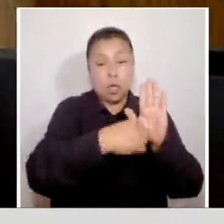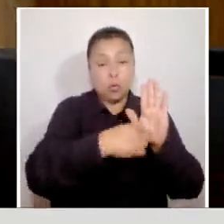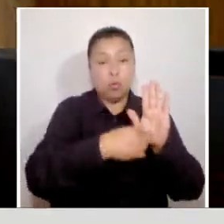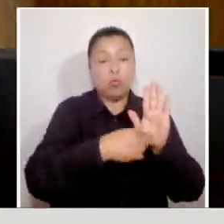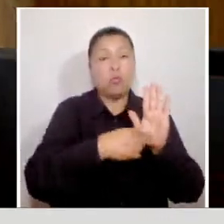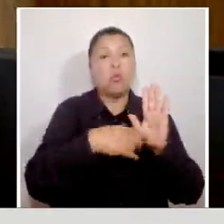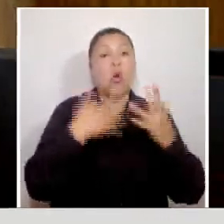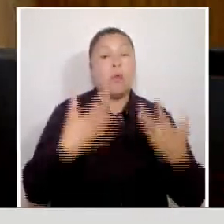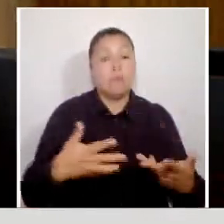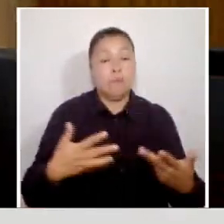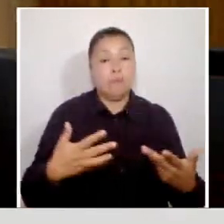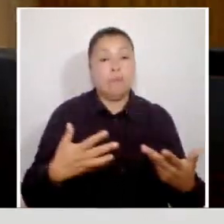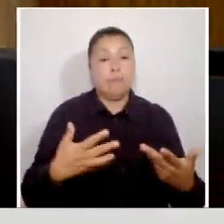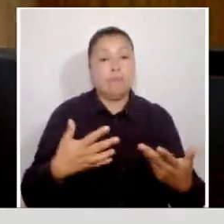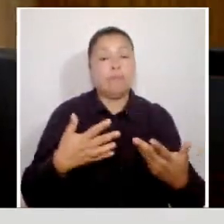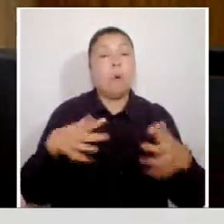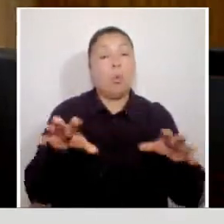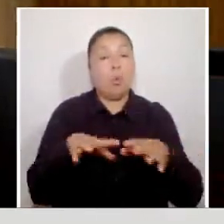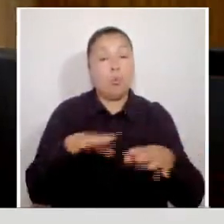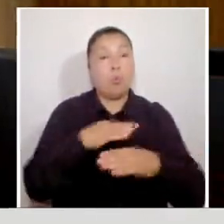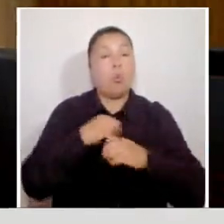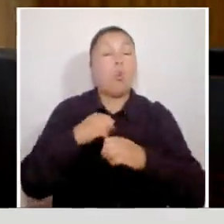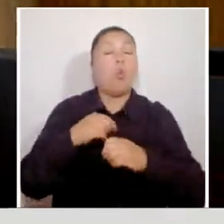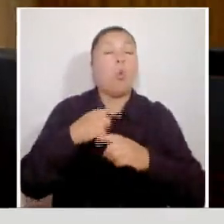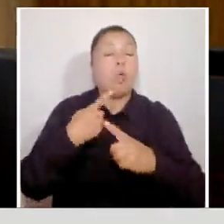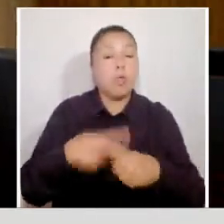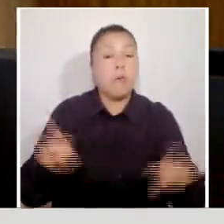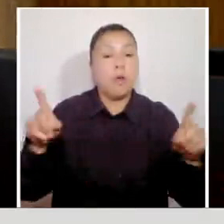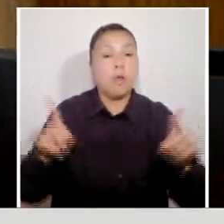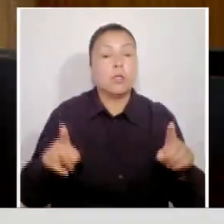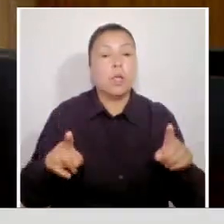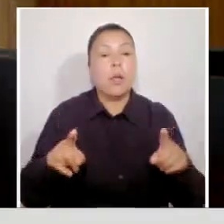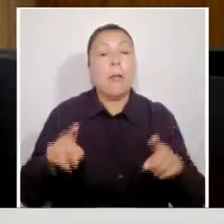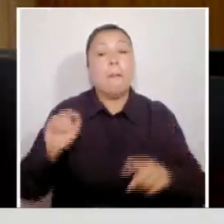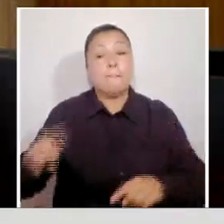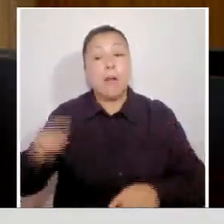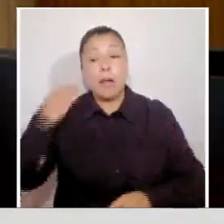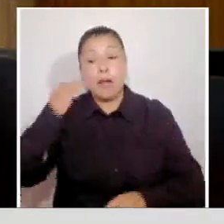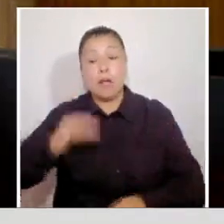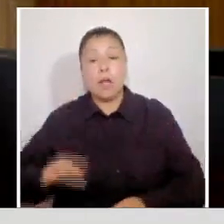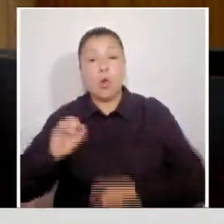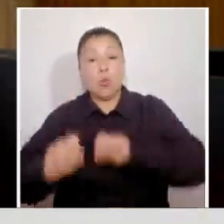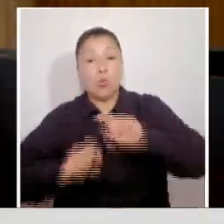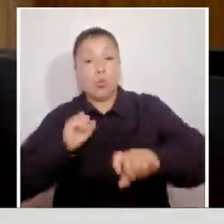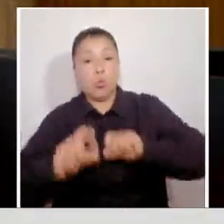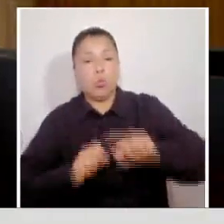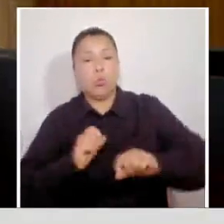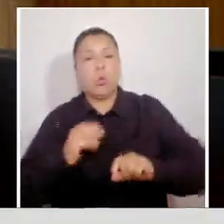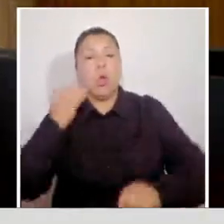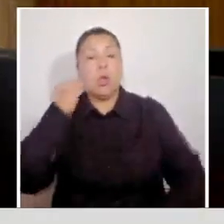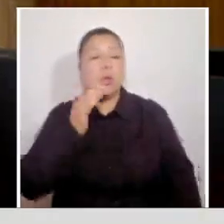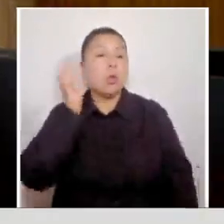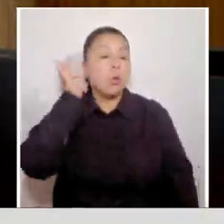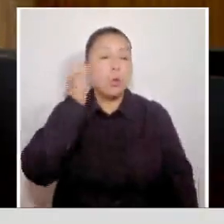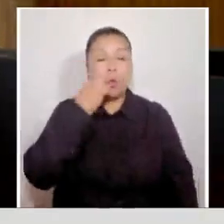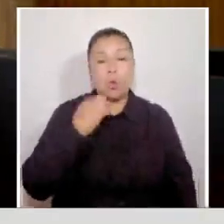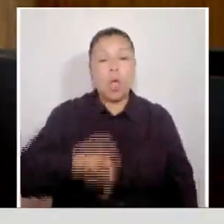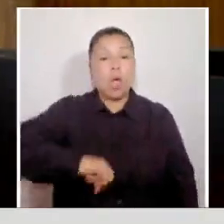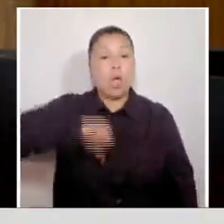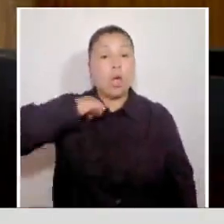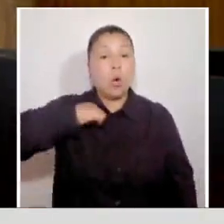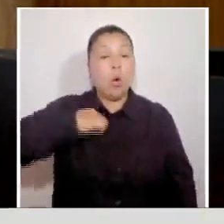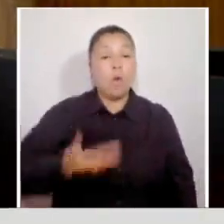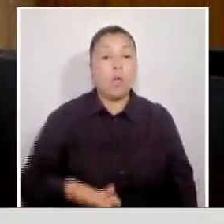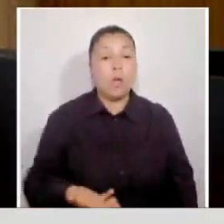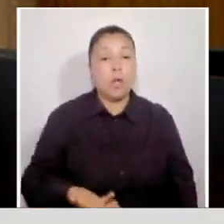lo contrario para dejar la indefensión a las y los niños niñas y adolescentes